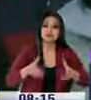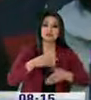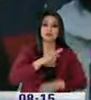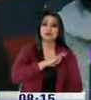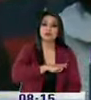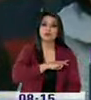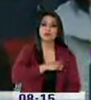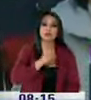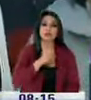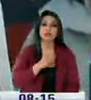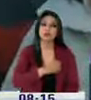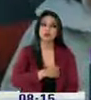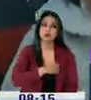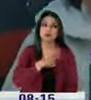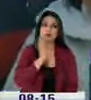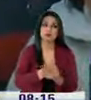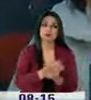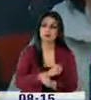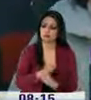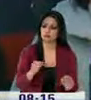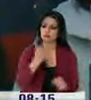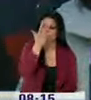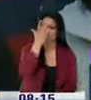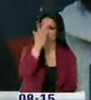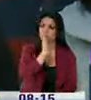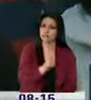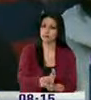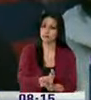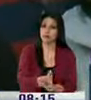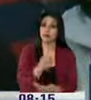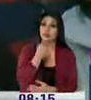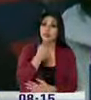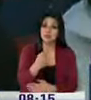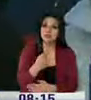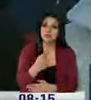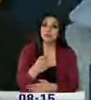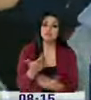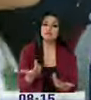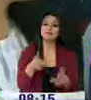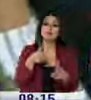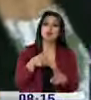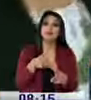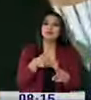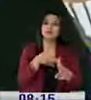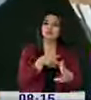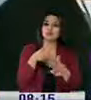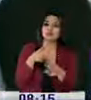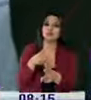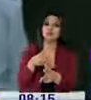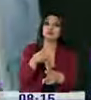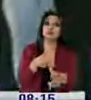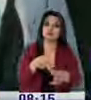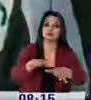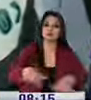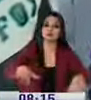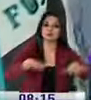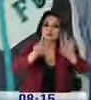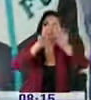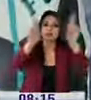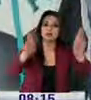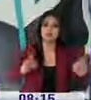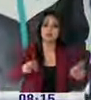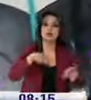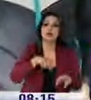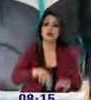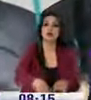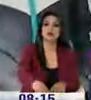que se suspendía. ¿Por qué? Porque ocasionaba tráfico en la parte de la que se